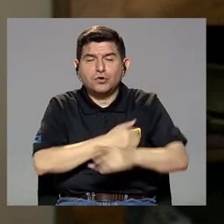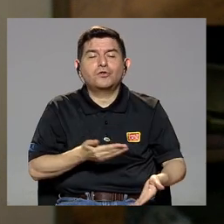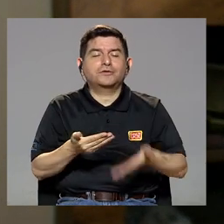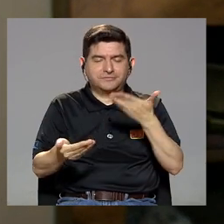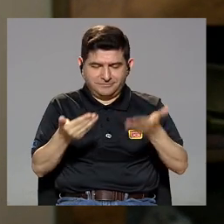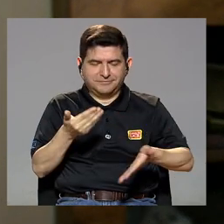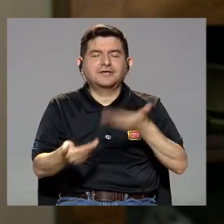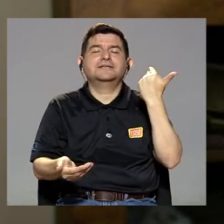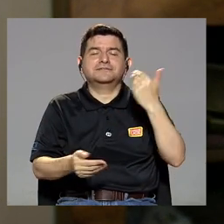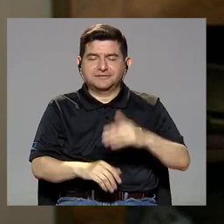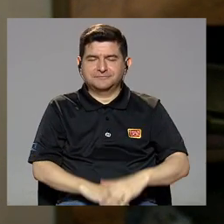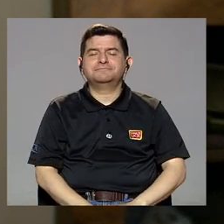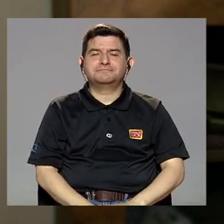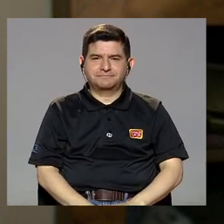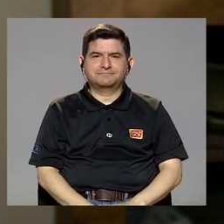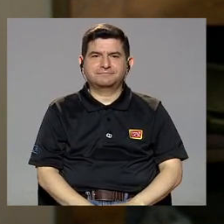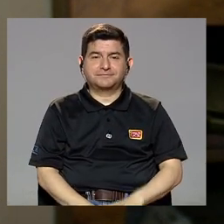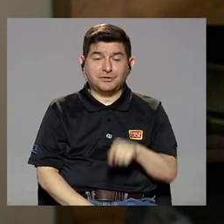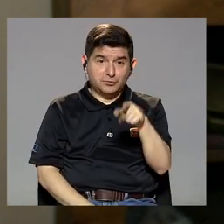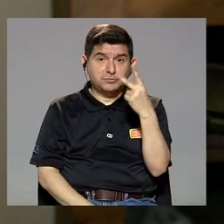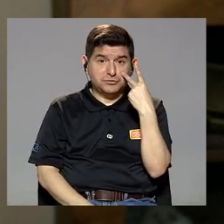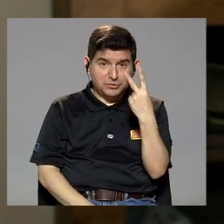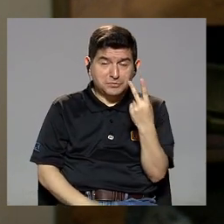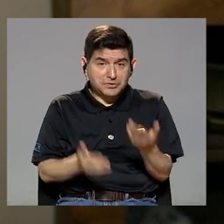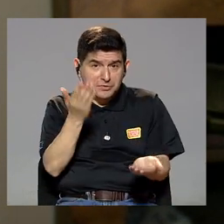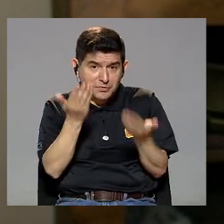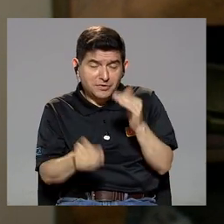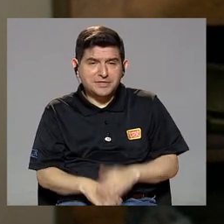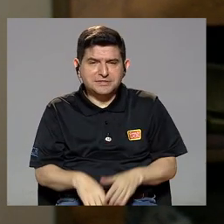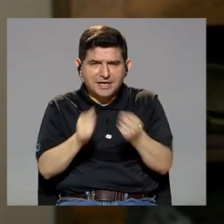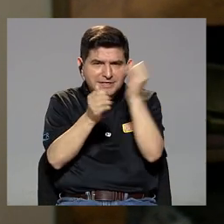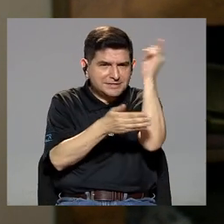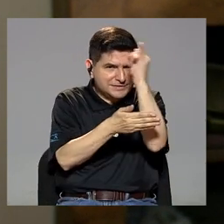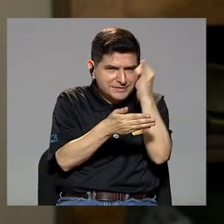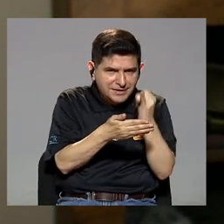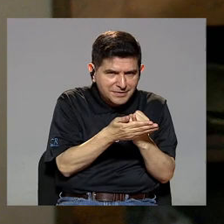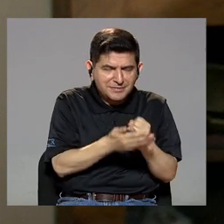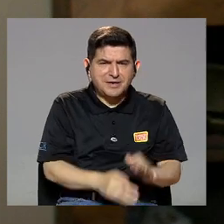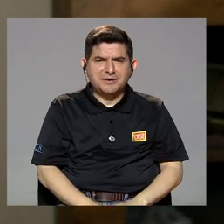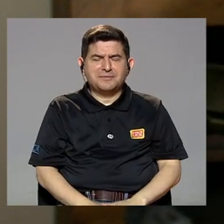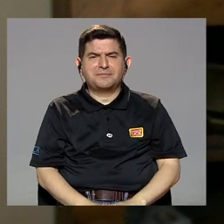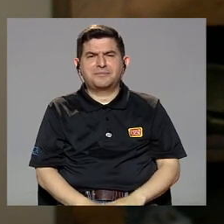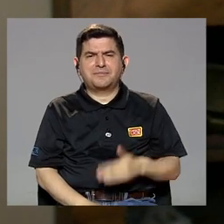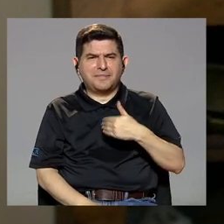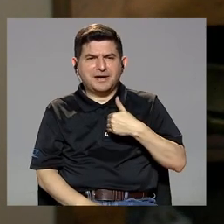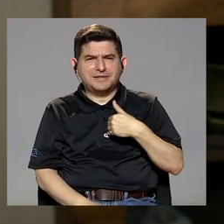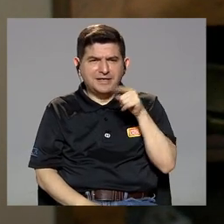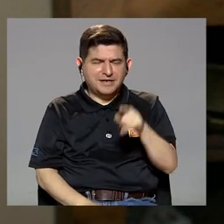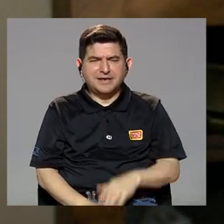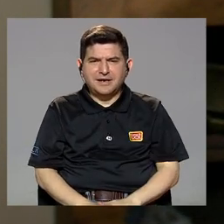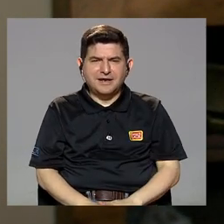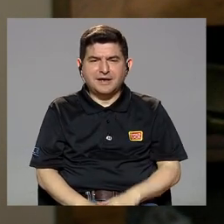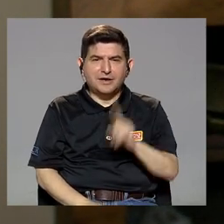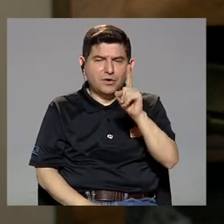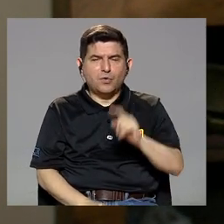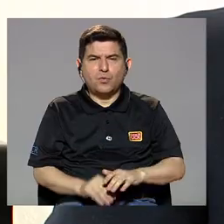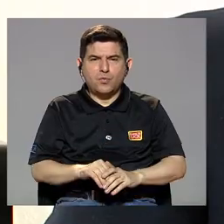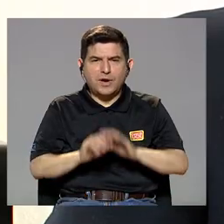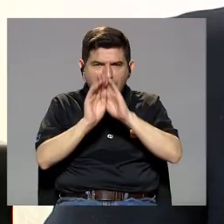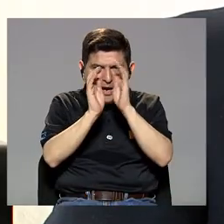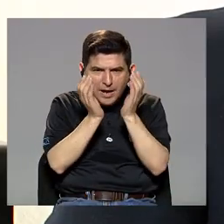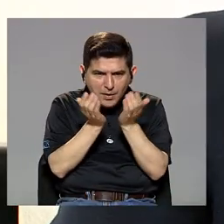sí sí ahí usted vio tal vez en ese mapa que unos tienen una bolita redonda y otros la mitad de la bolita